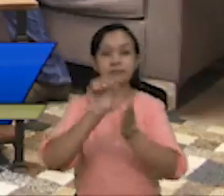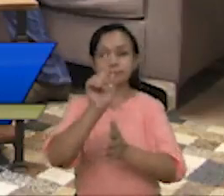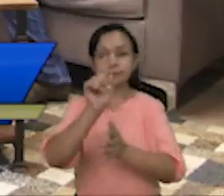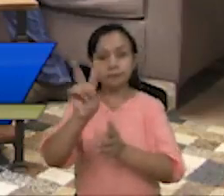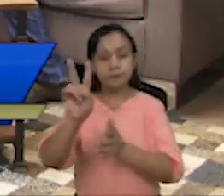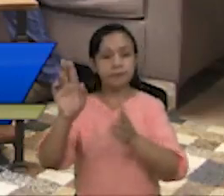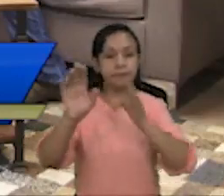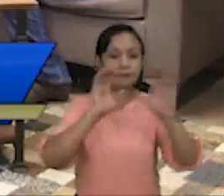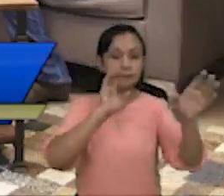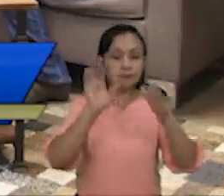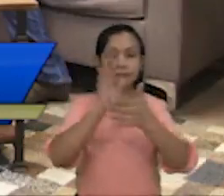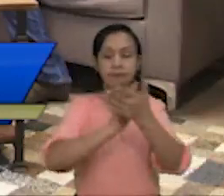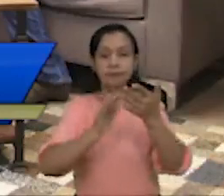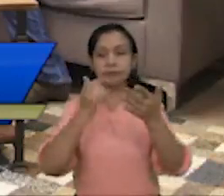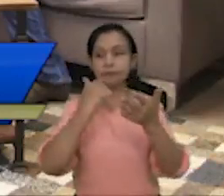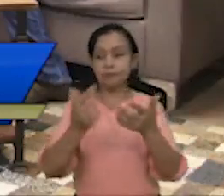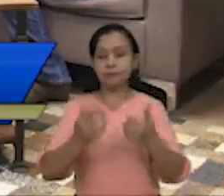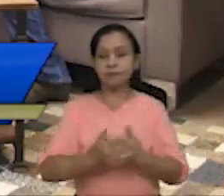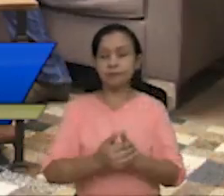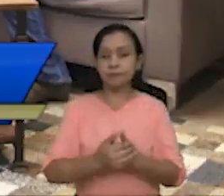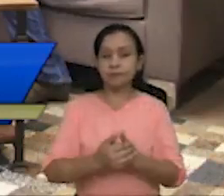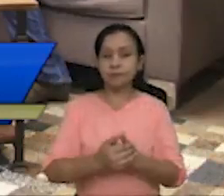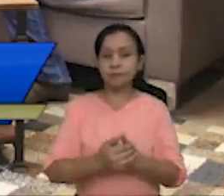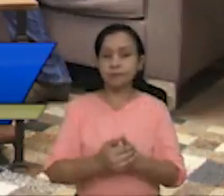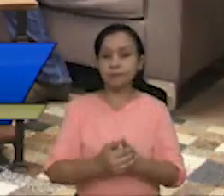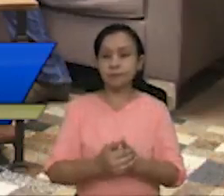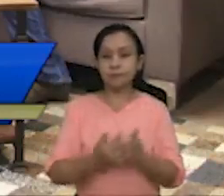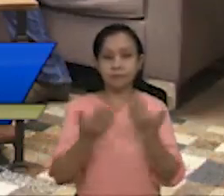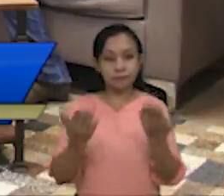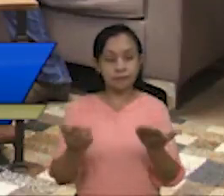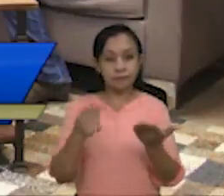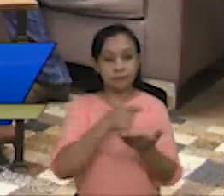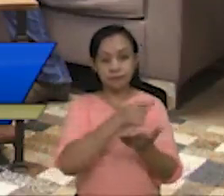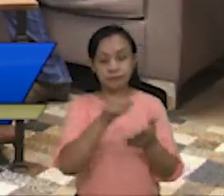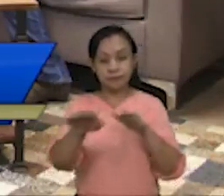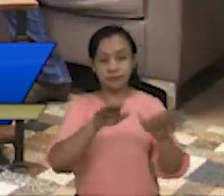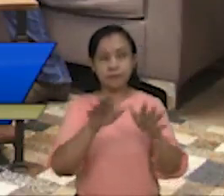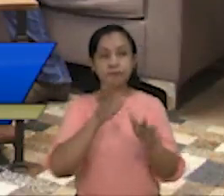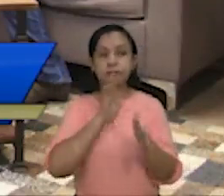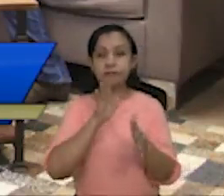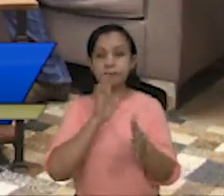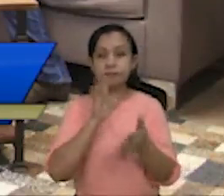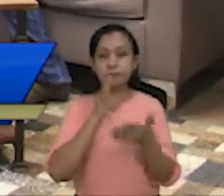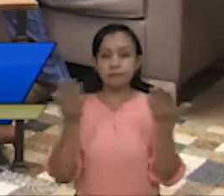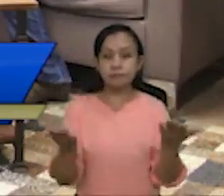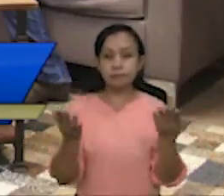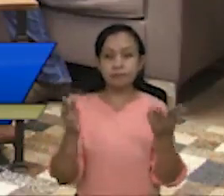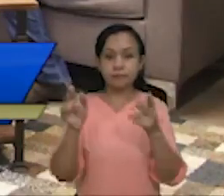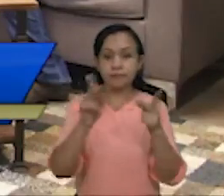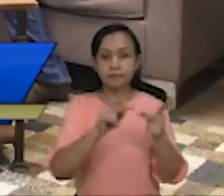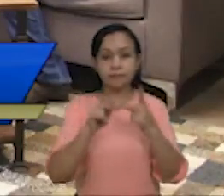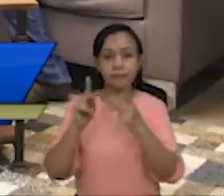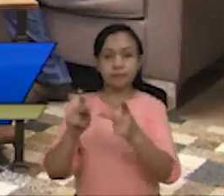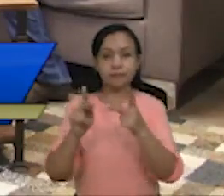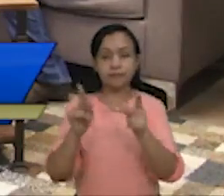sitios a través del ciberespacio, que si ellos no pueden hablar, dice que no hay libertad de expresión. La libertad de expresión somos todos y